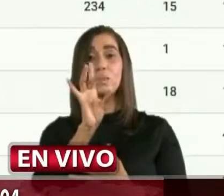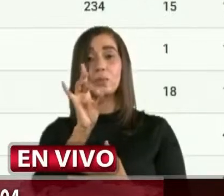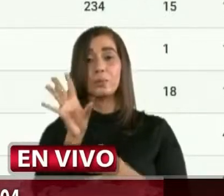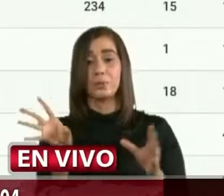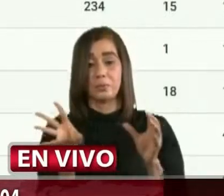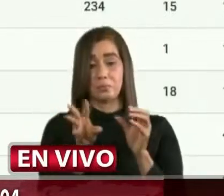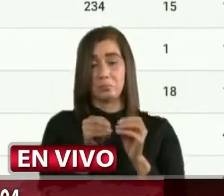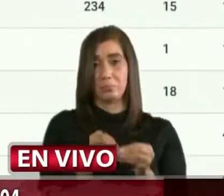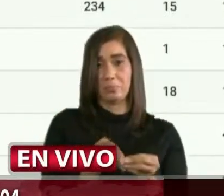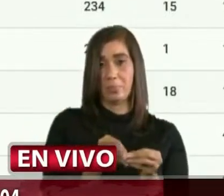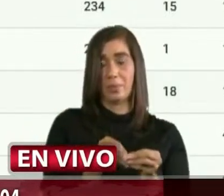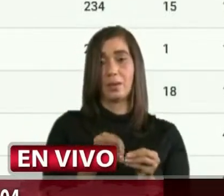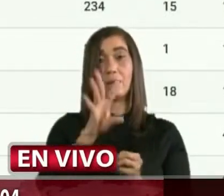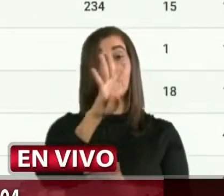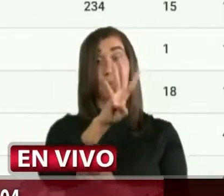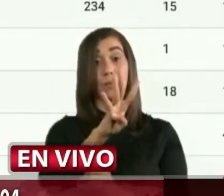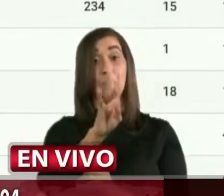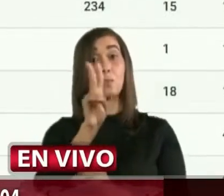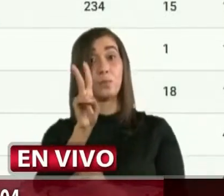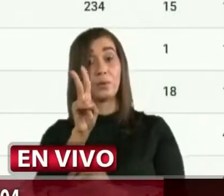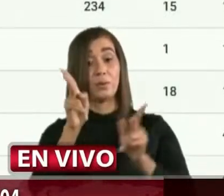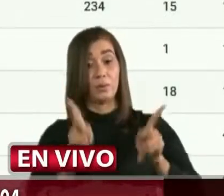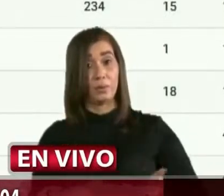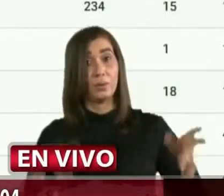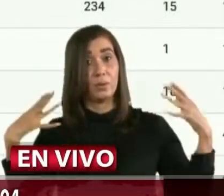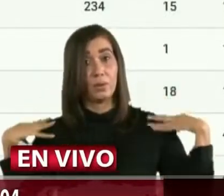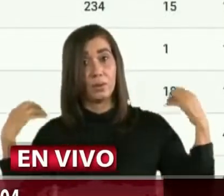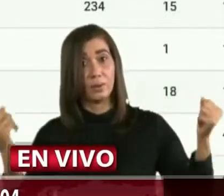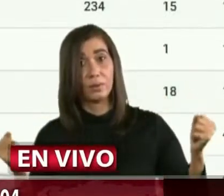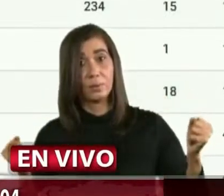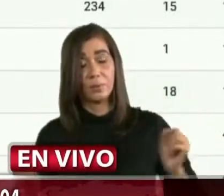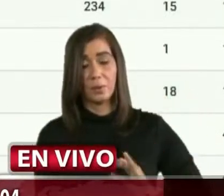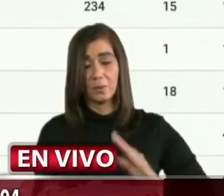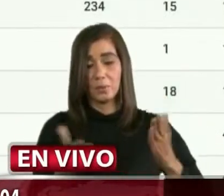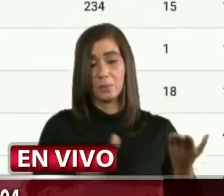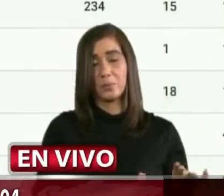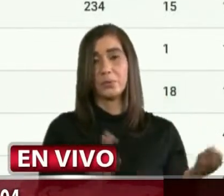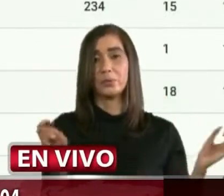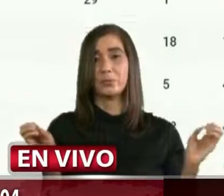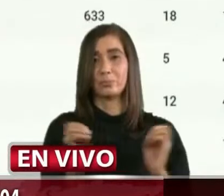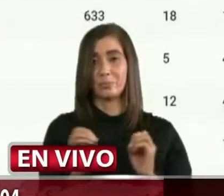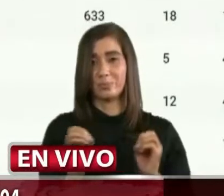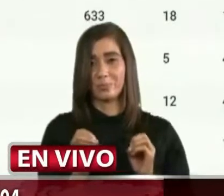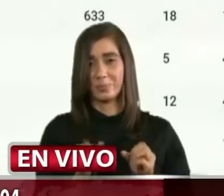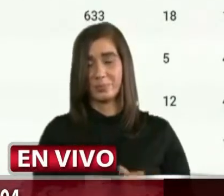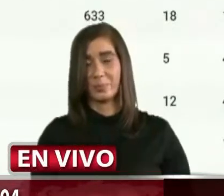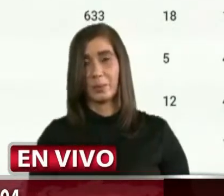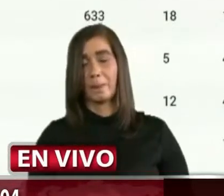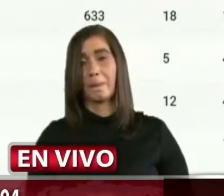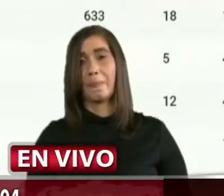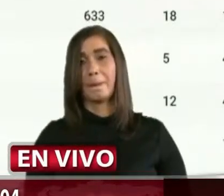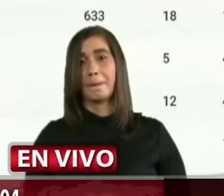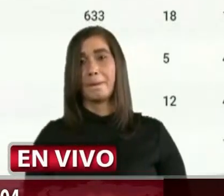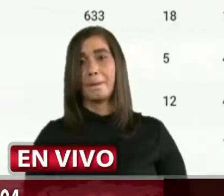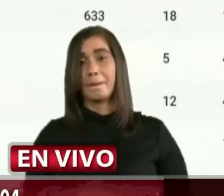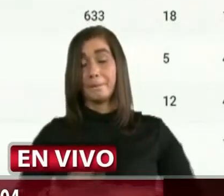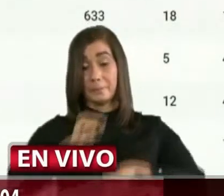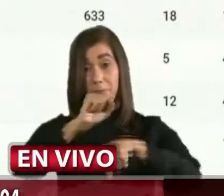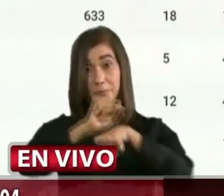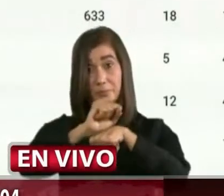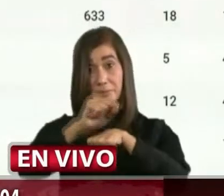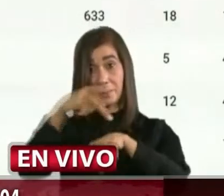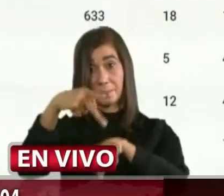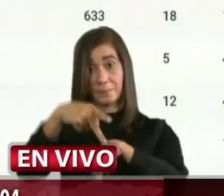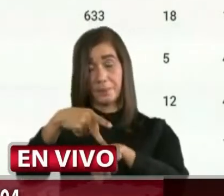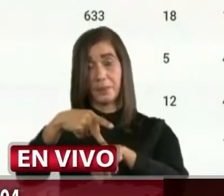98 acumulados, 42 recuperados, 0 fallecimientos. San Pedro de